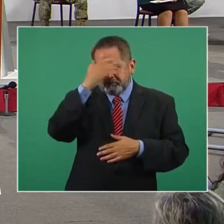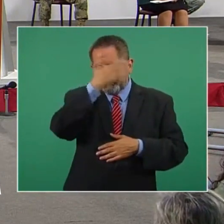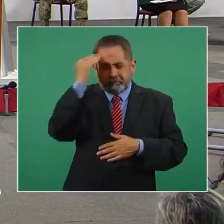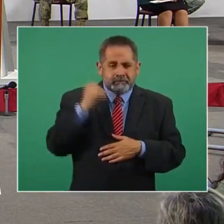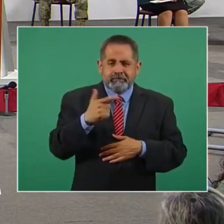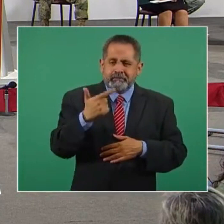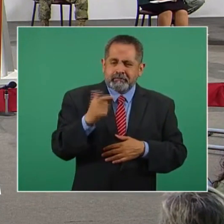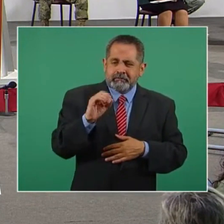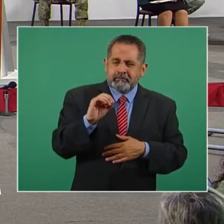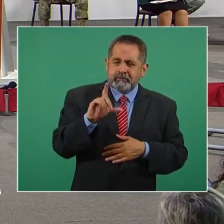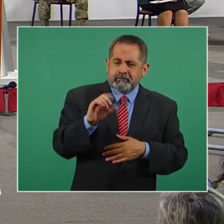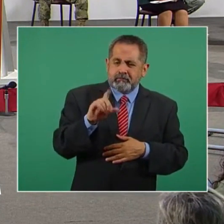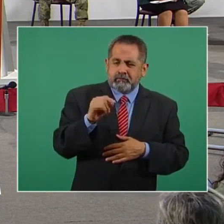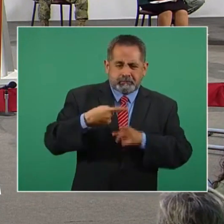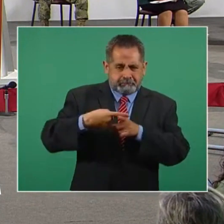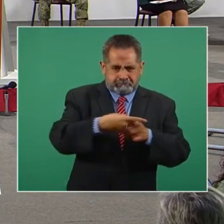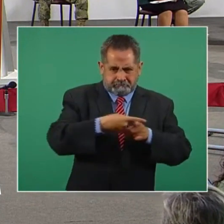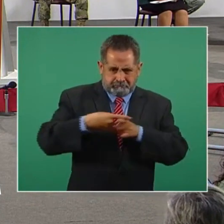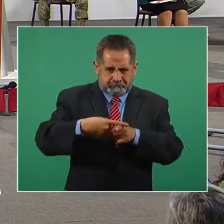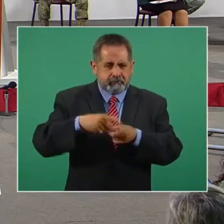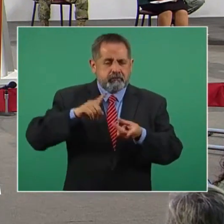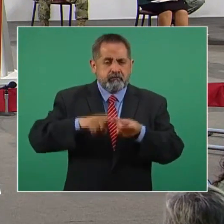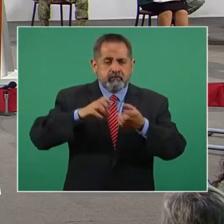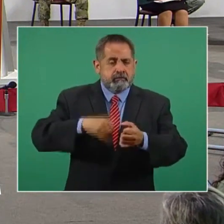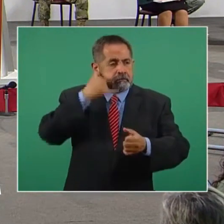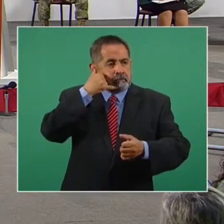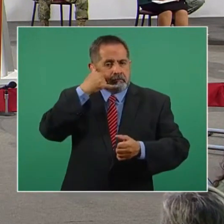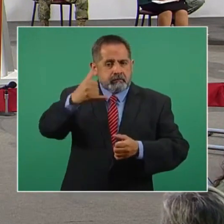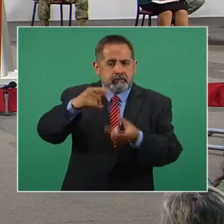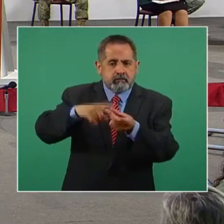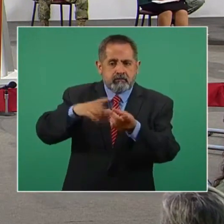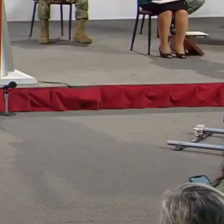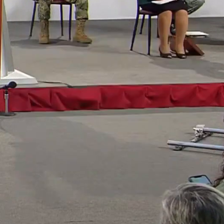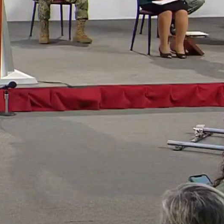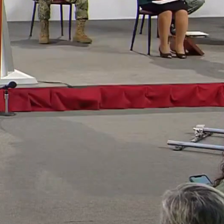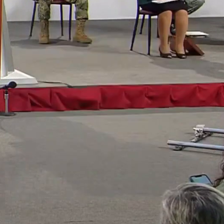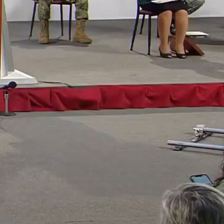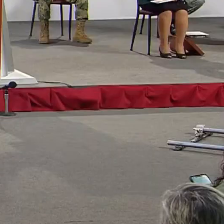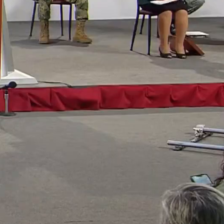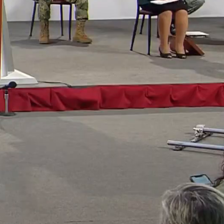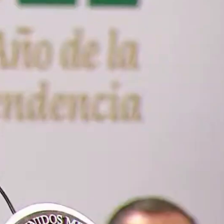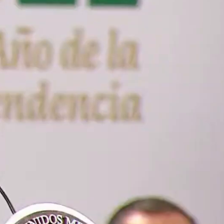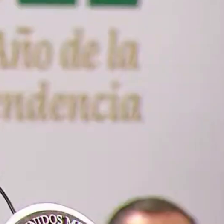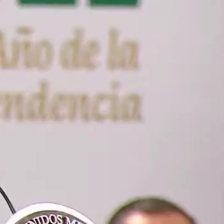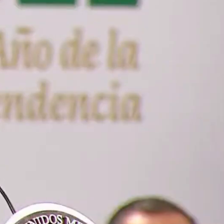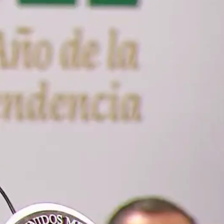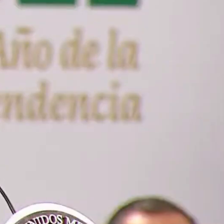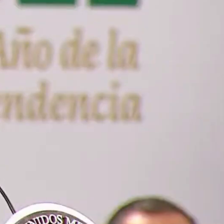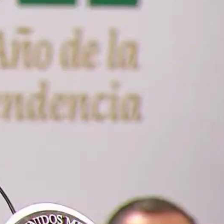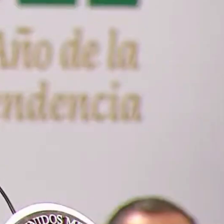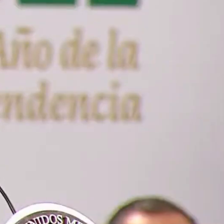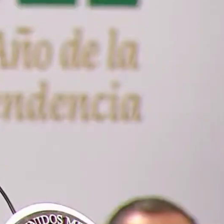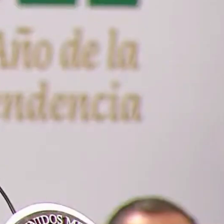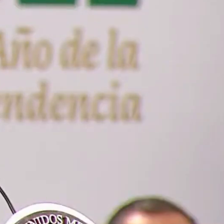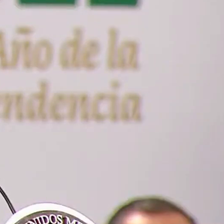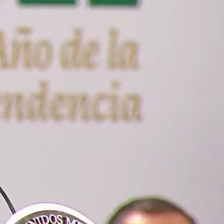donde surge la llamada con quién está de titular de la línea telefónica, que es lo que nosotros queremos,